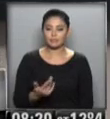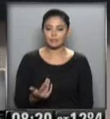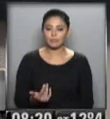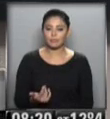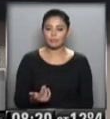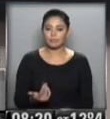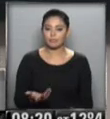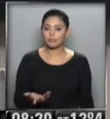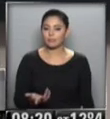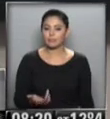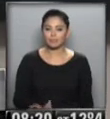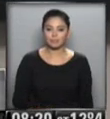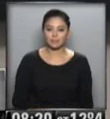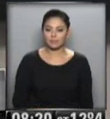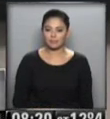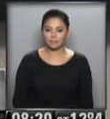hay